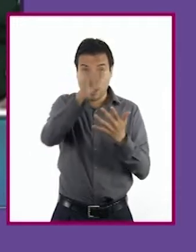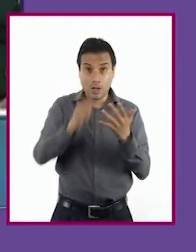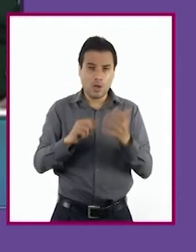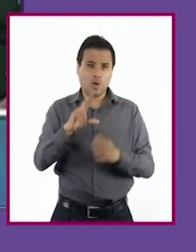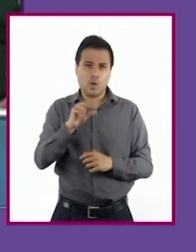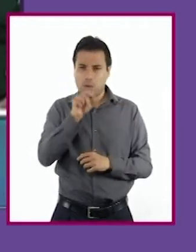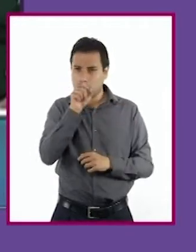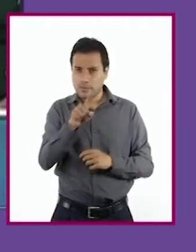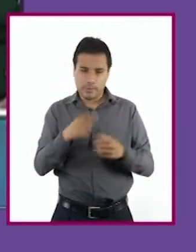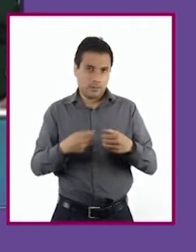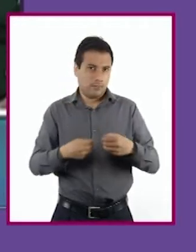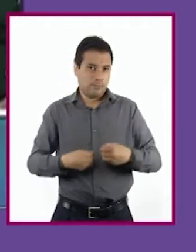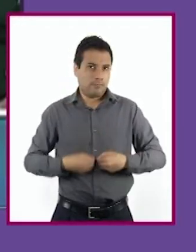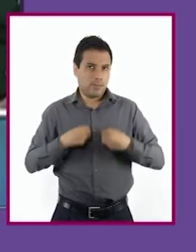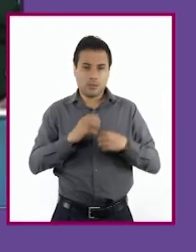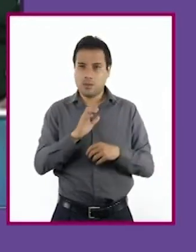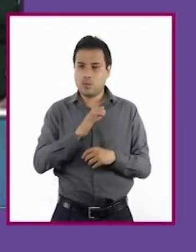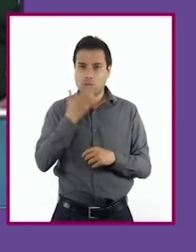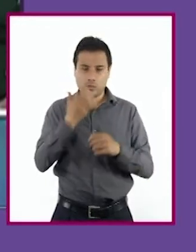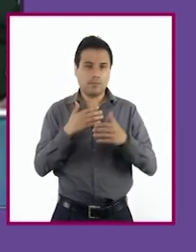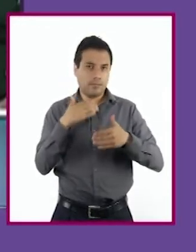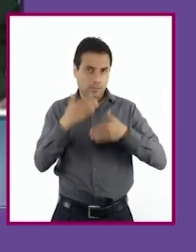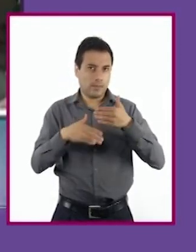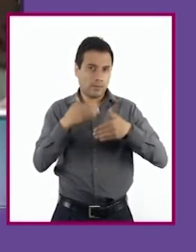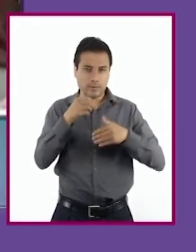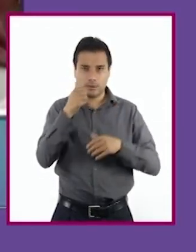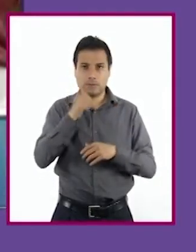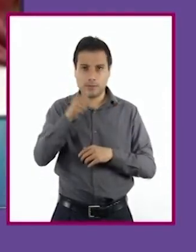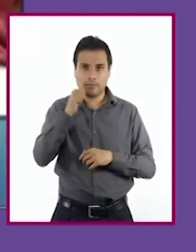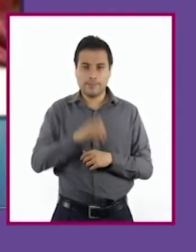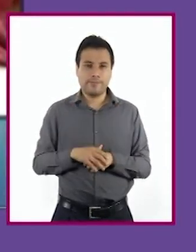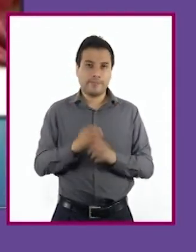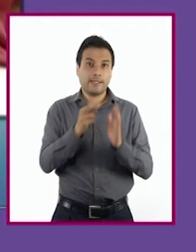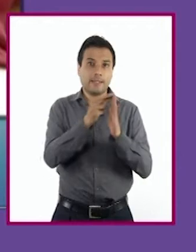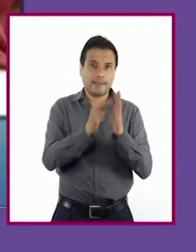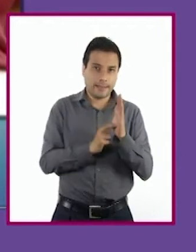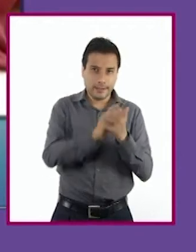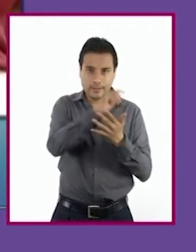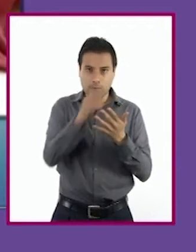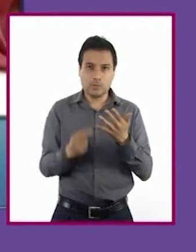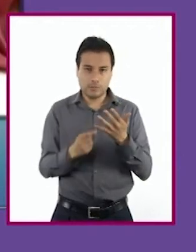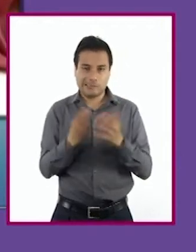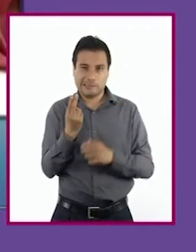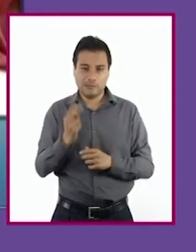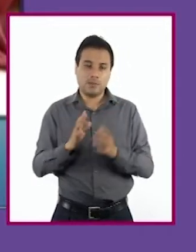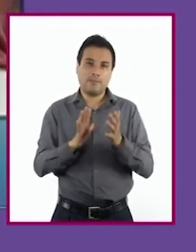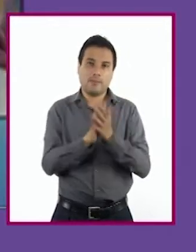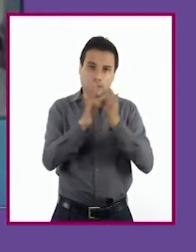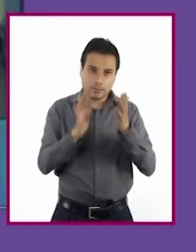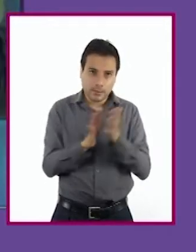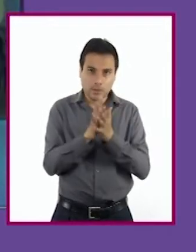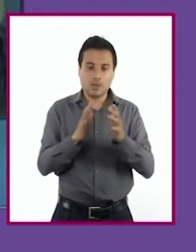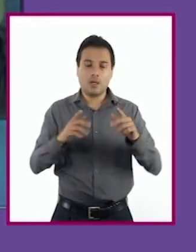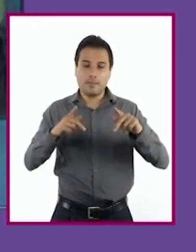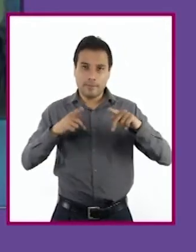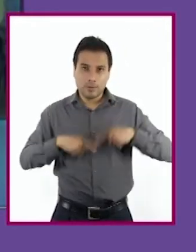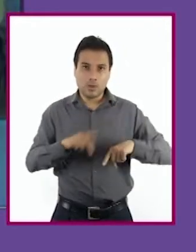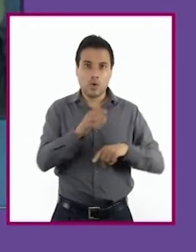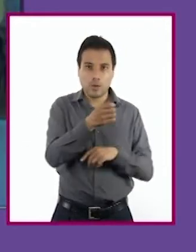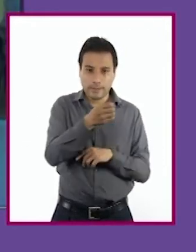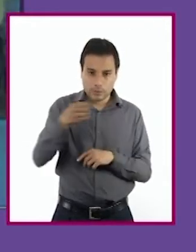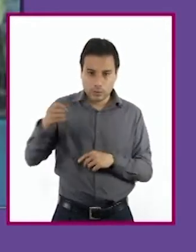de vida y se apoya en el ejercicio cotidiano de principios como la participación, la organización social,